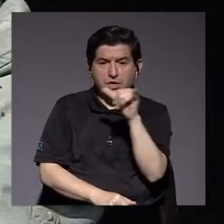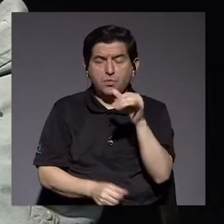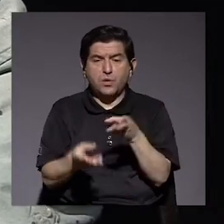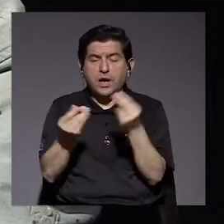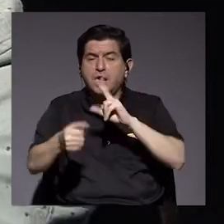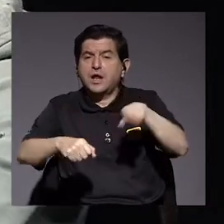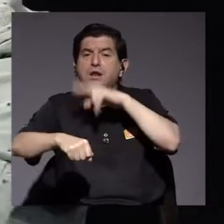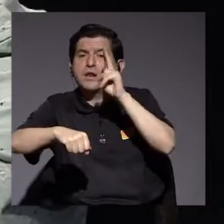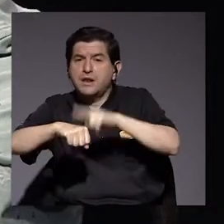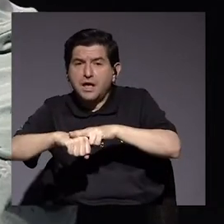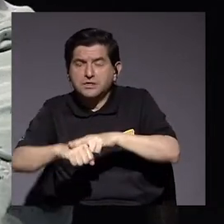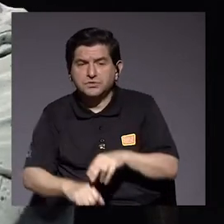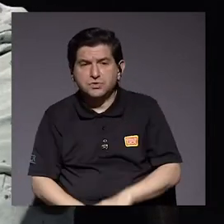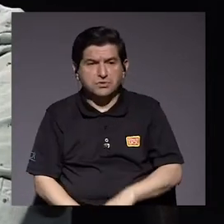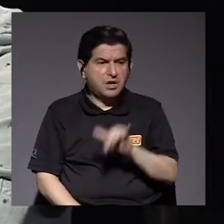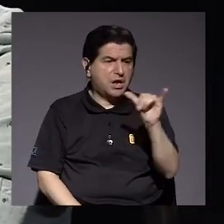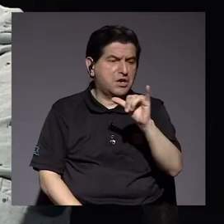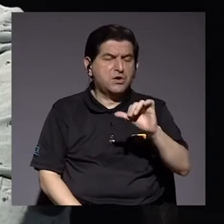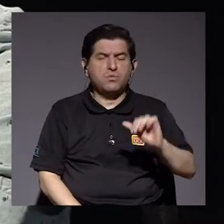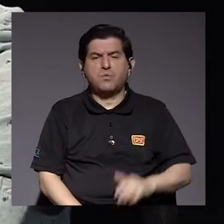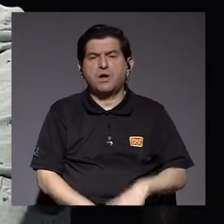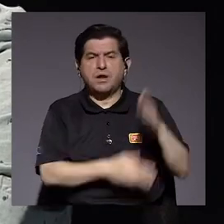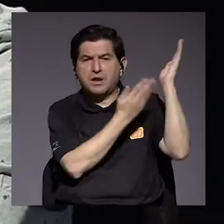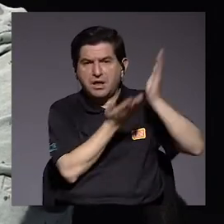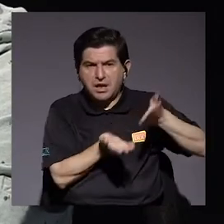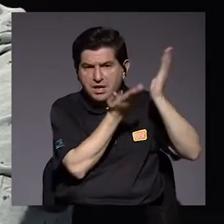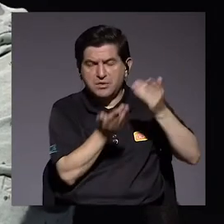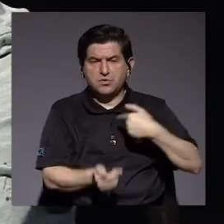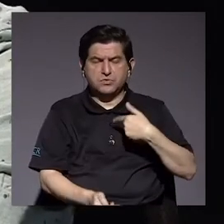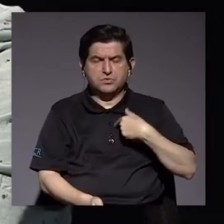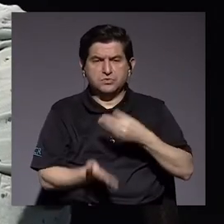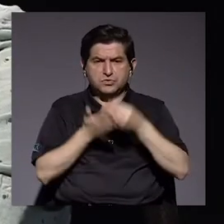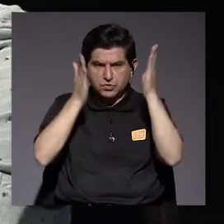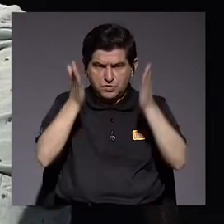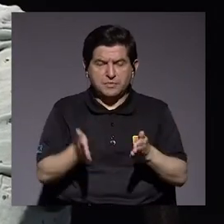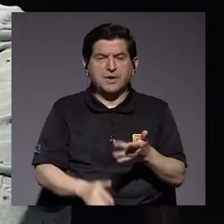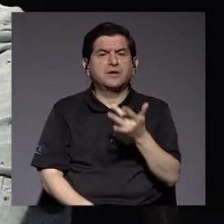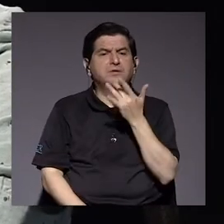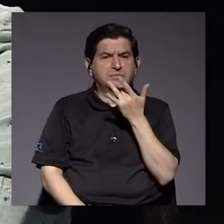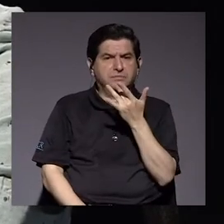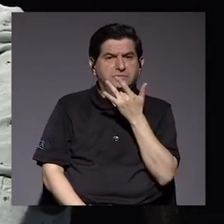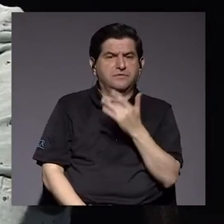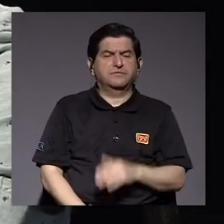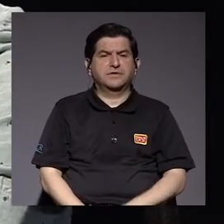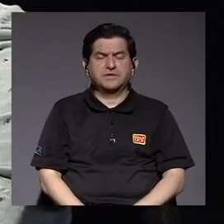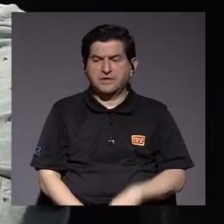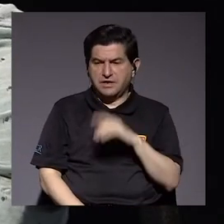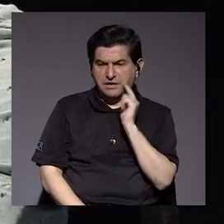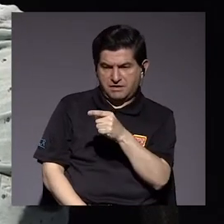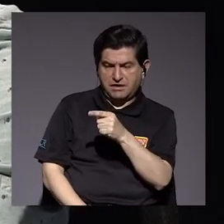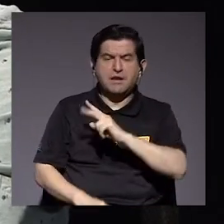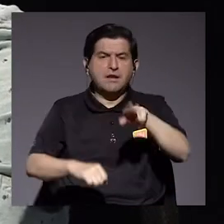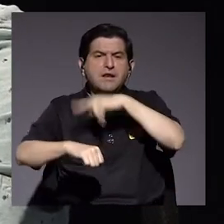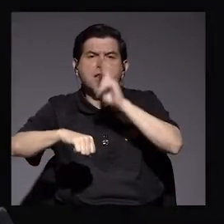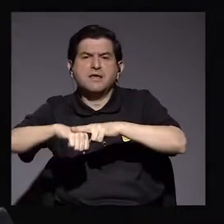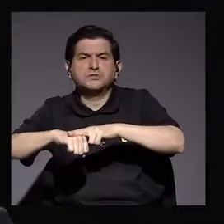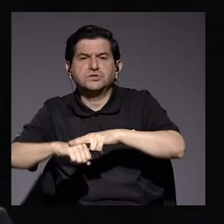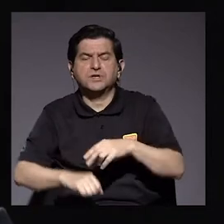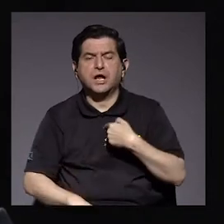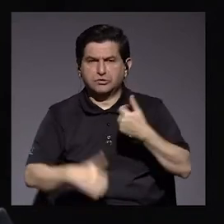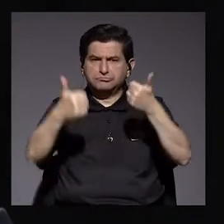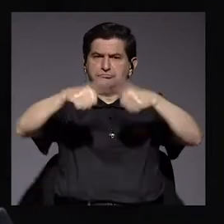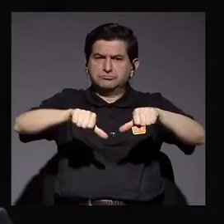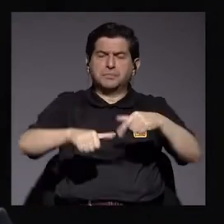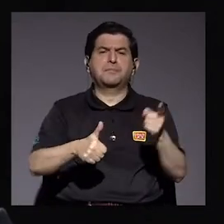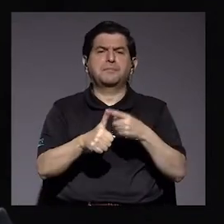producto nacional que para el producto que viene de afuera, pues yo como consumidor debo de preferir el nacional. Coincido.